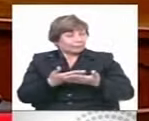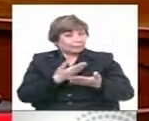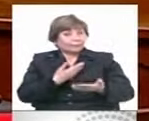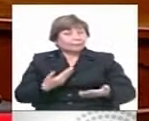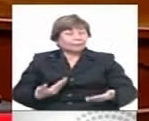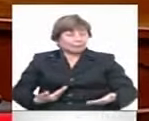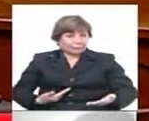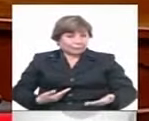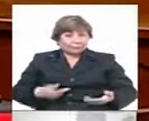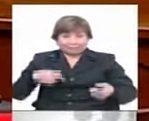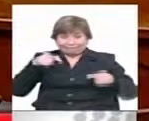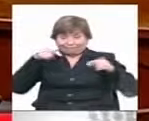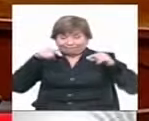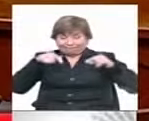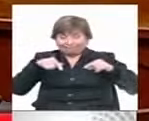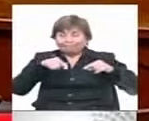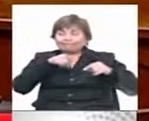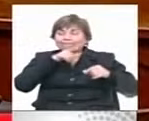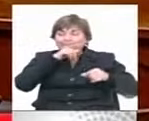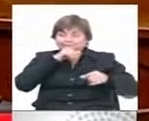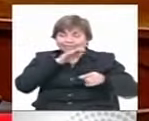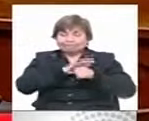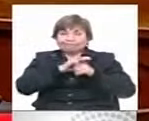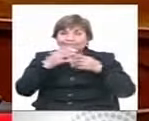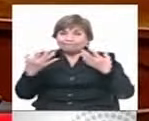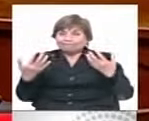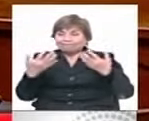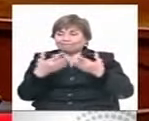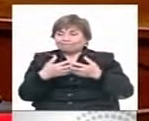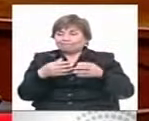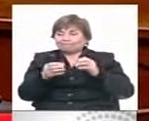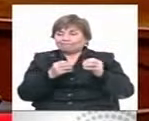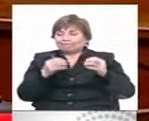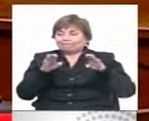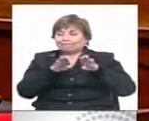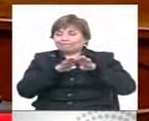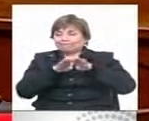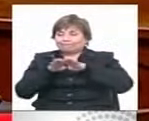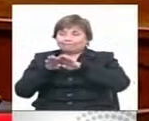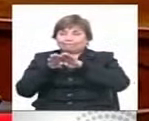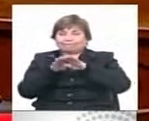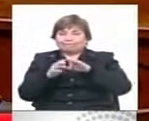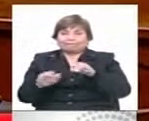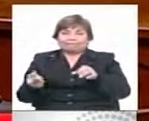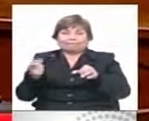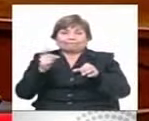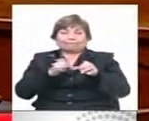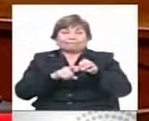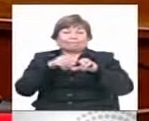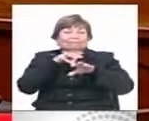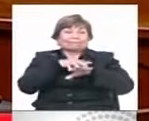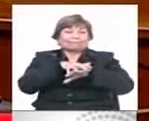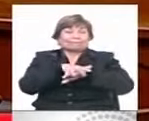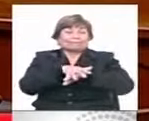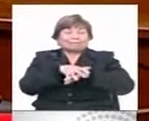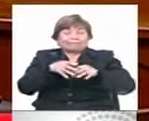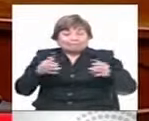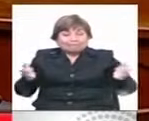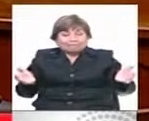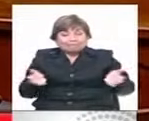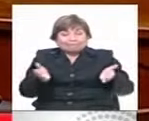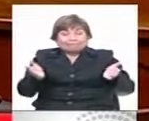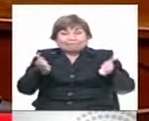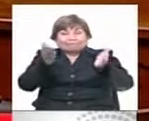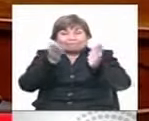su compromiso hacia una sociedad igualitaria e inclusiva. Por ello, impulsaremos la creación